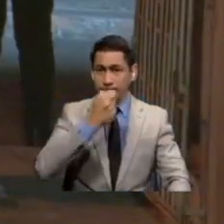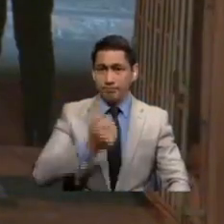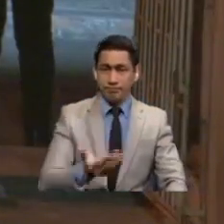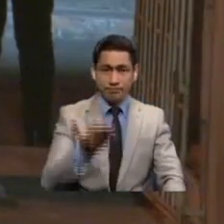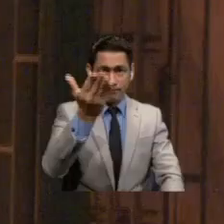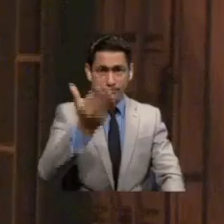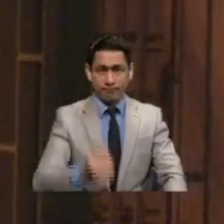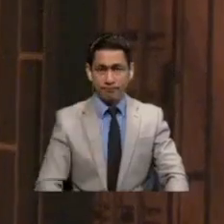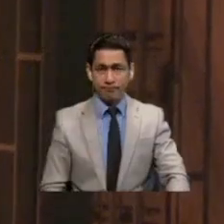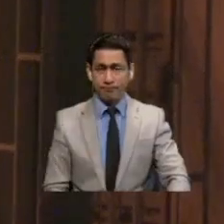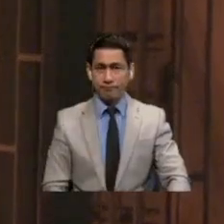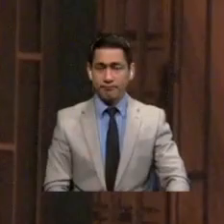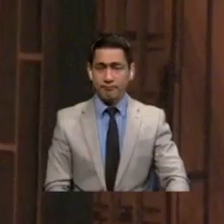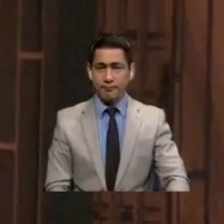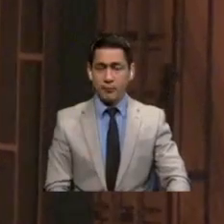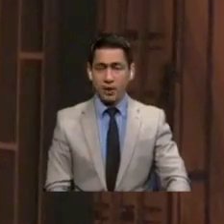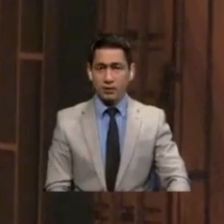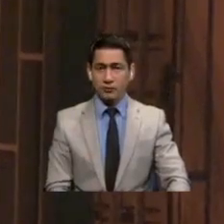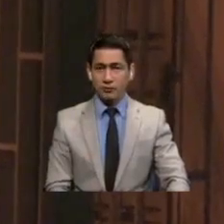flores tc televisión